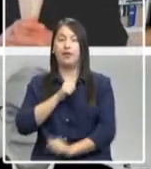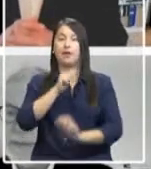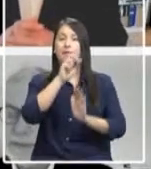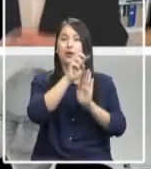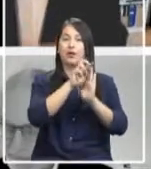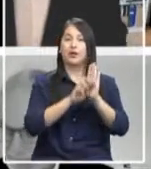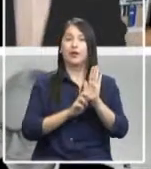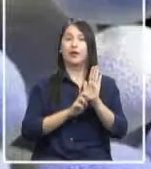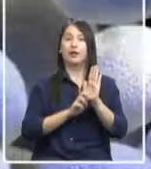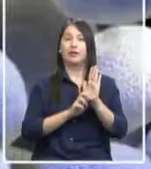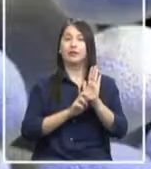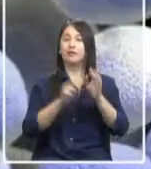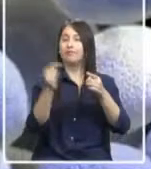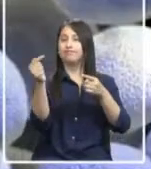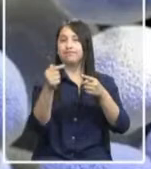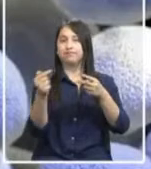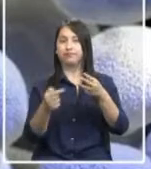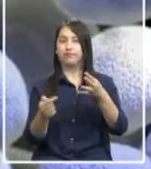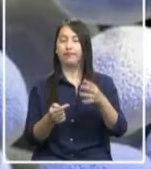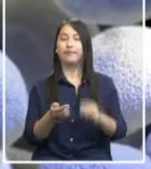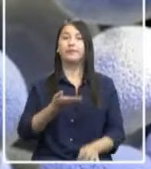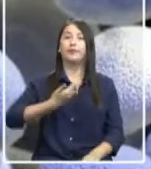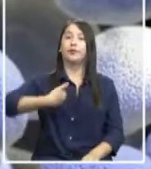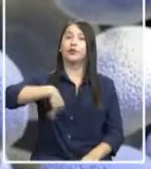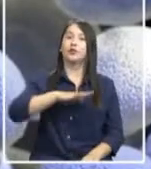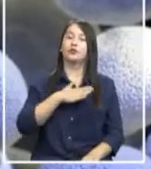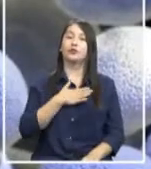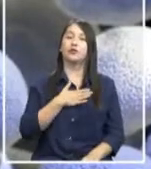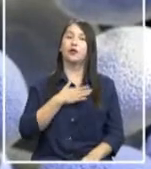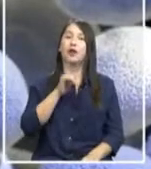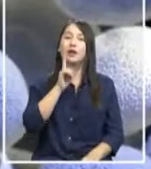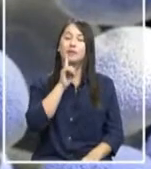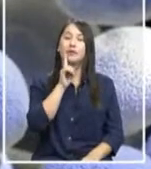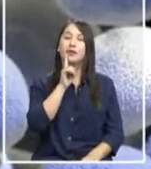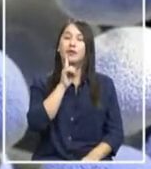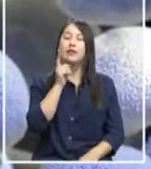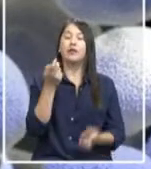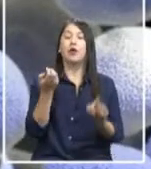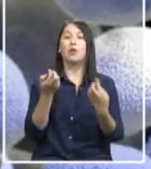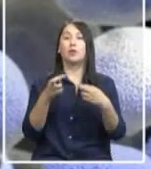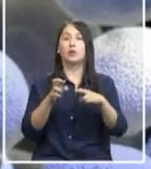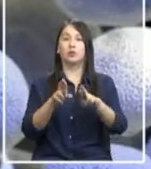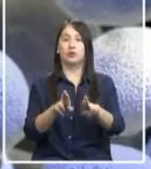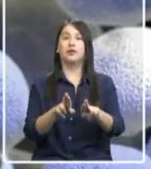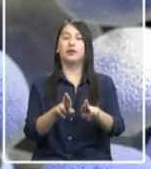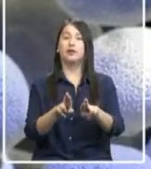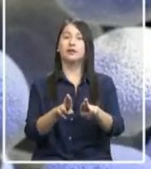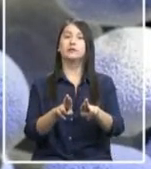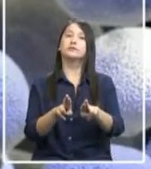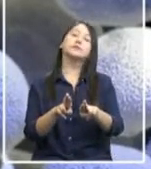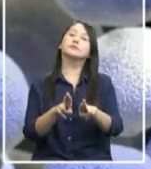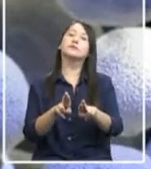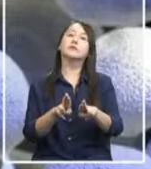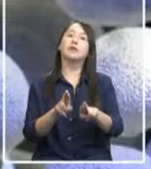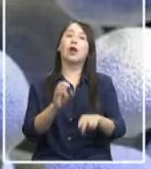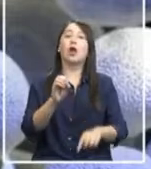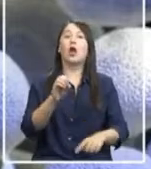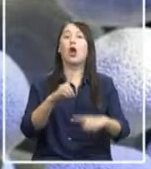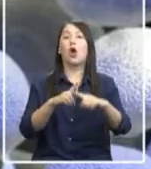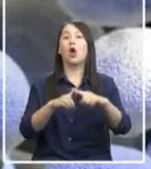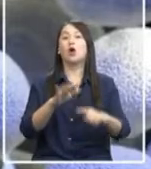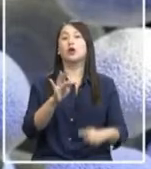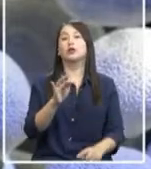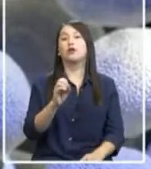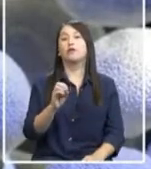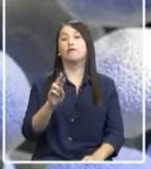proyectos, etcétera. Nosotros hemos tenido la oportunidad en Oxford de